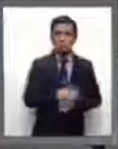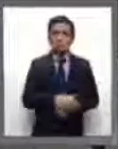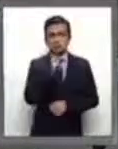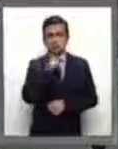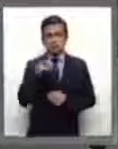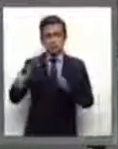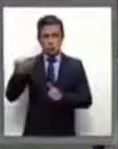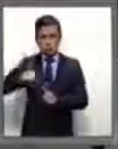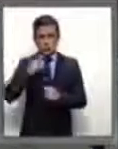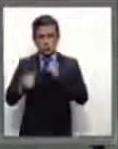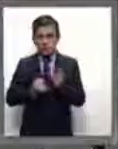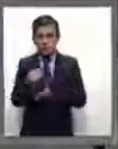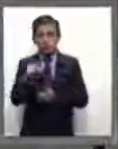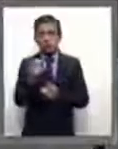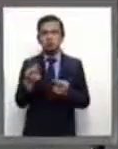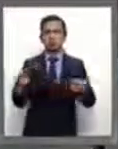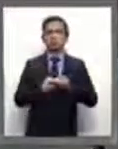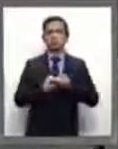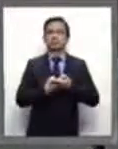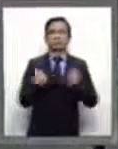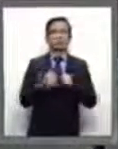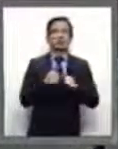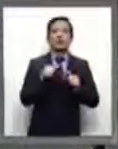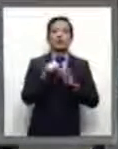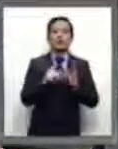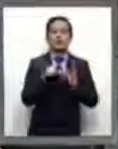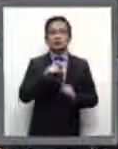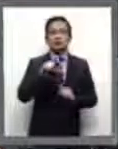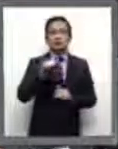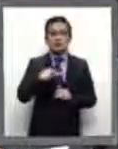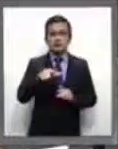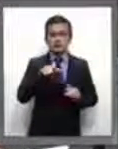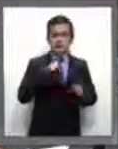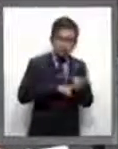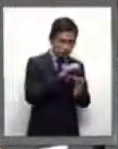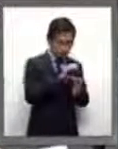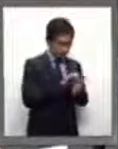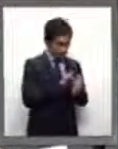Esto contraviene el artículo 127 constitucional, que